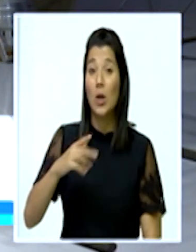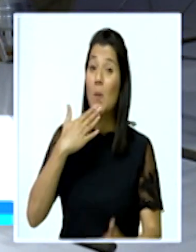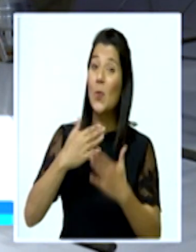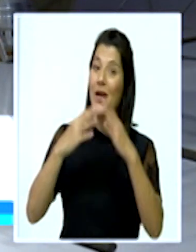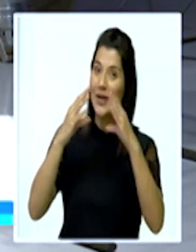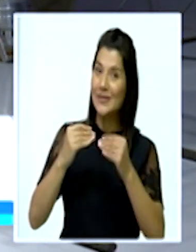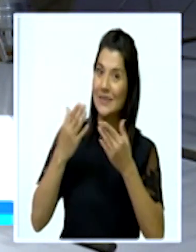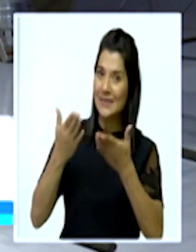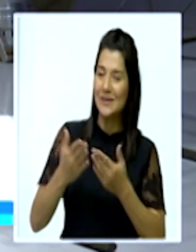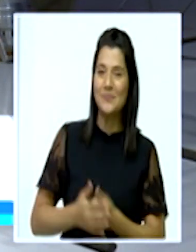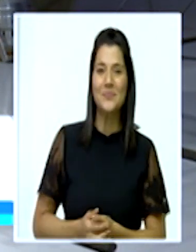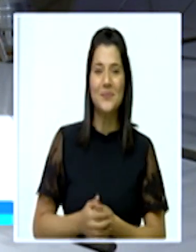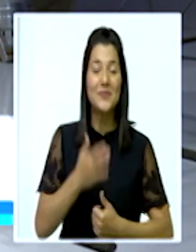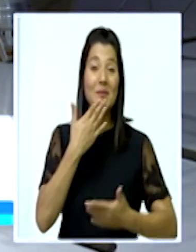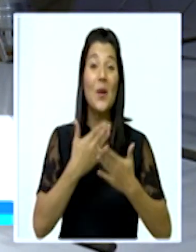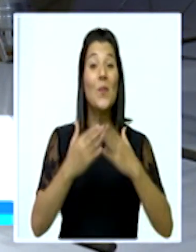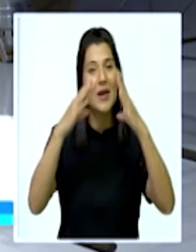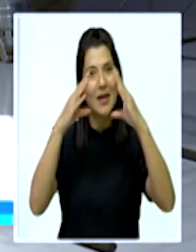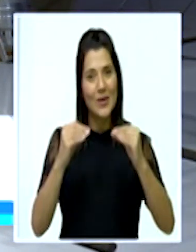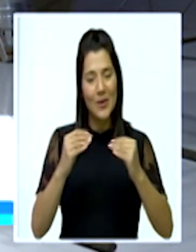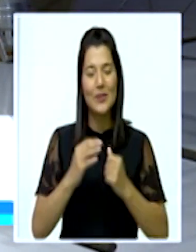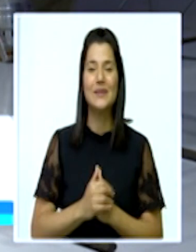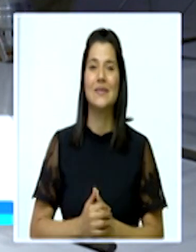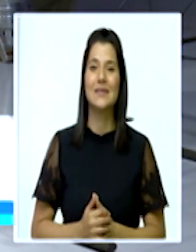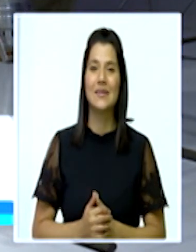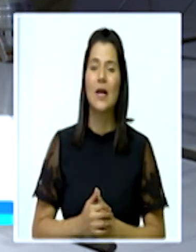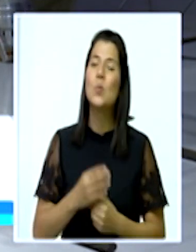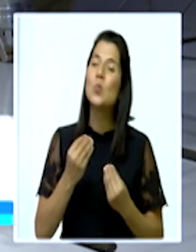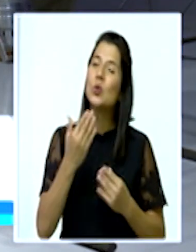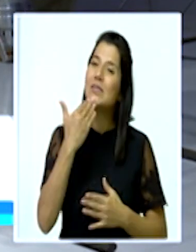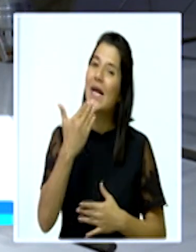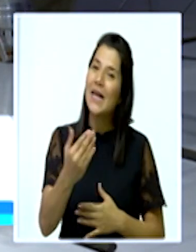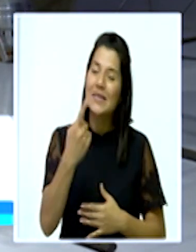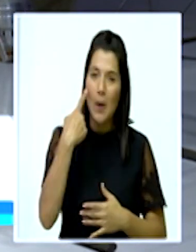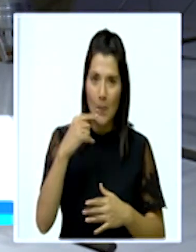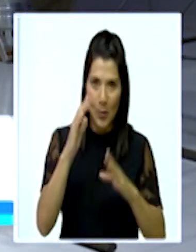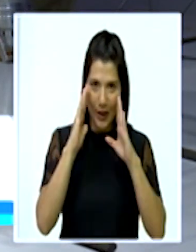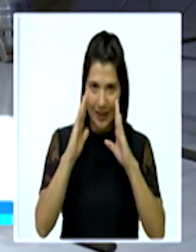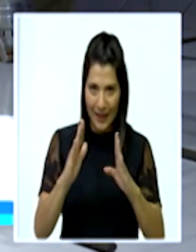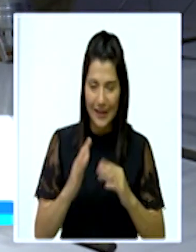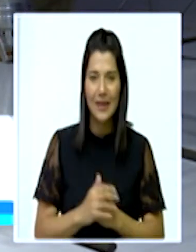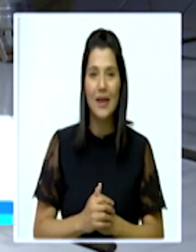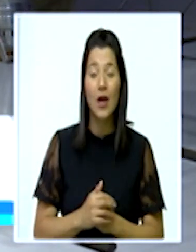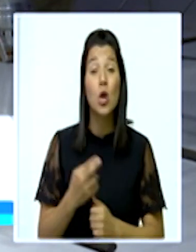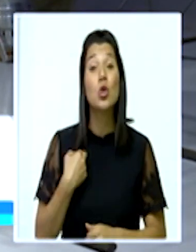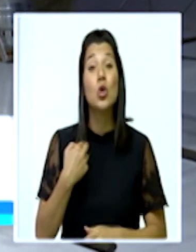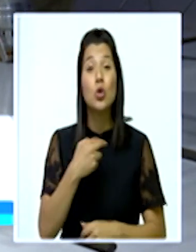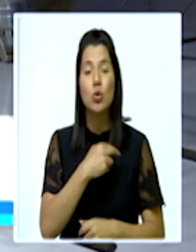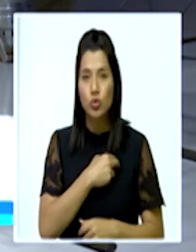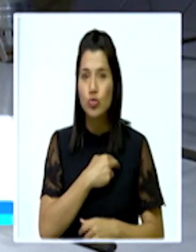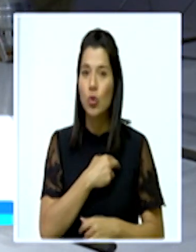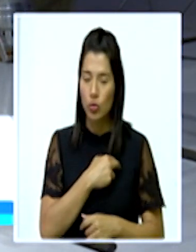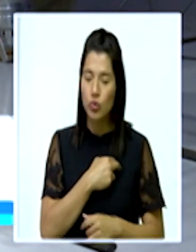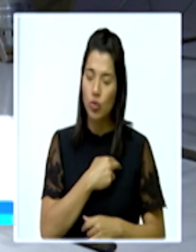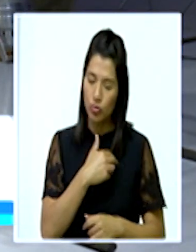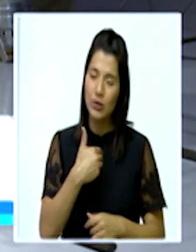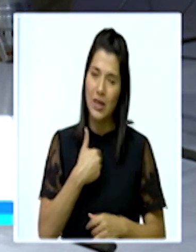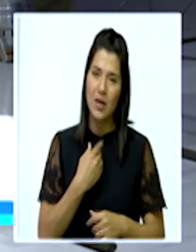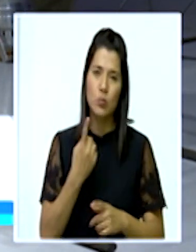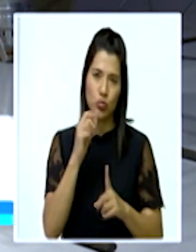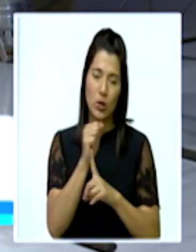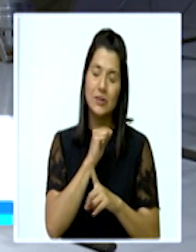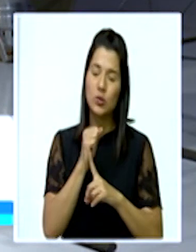adelante. Buenas noches. Buenas noches. Muchas gracias por atender. Nosotros venimos pasando por una situación